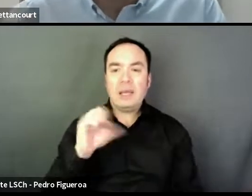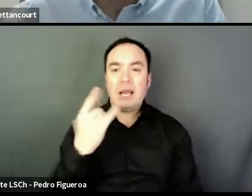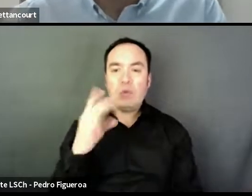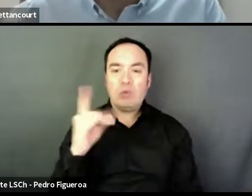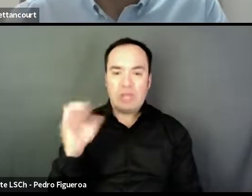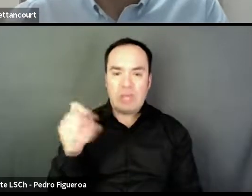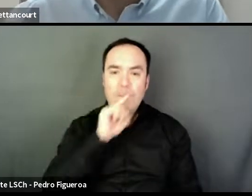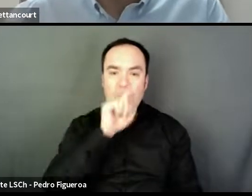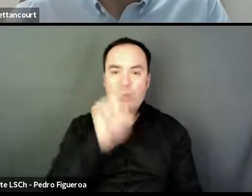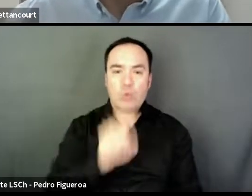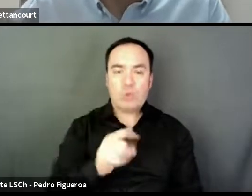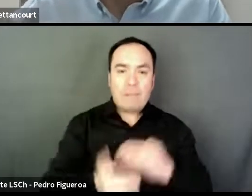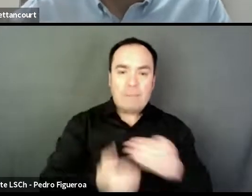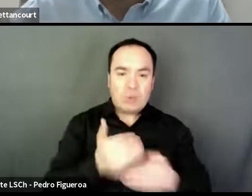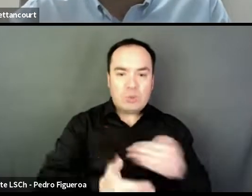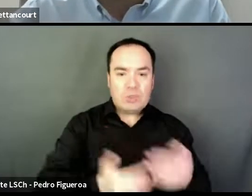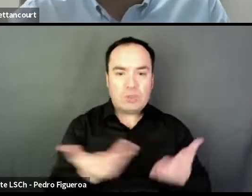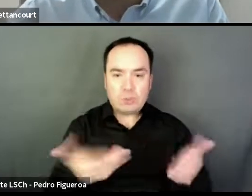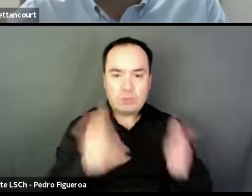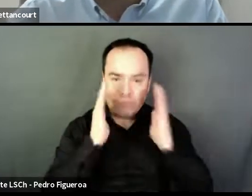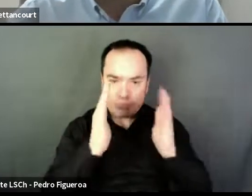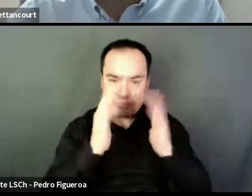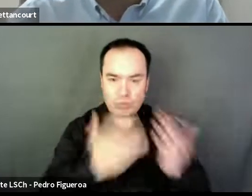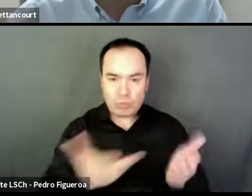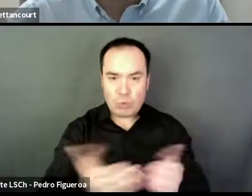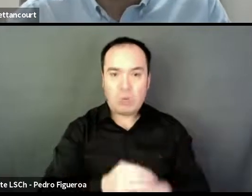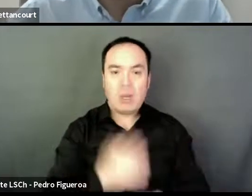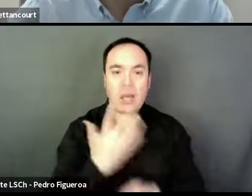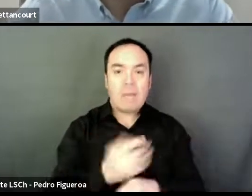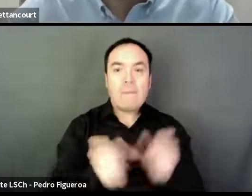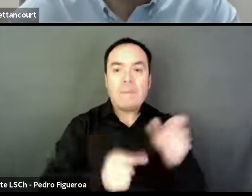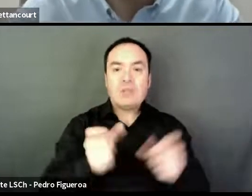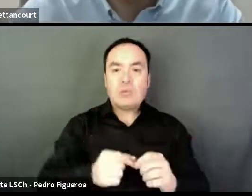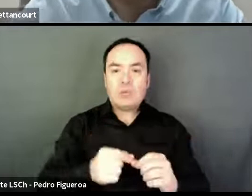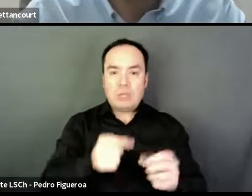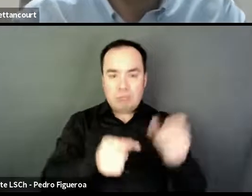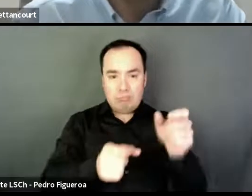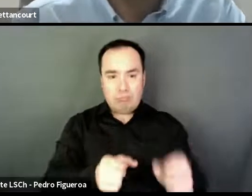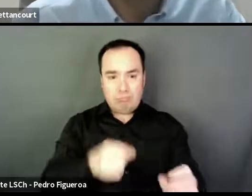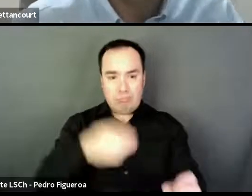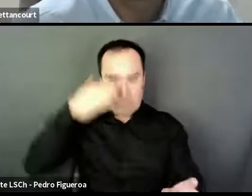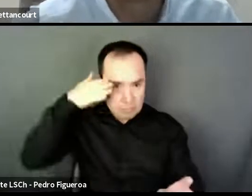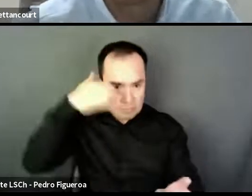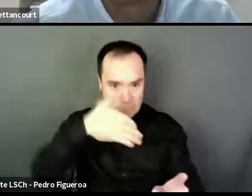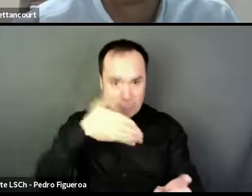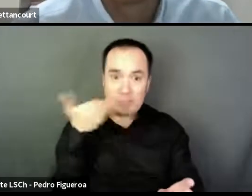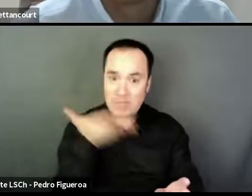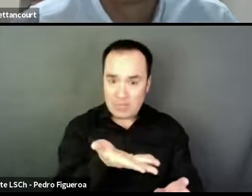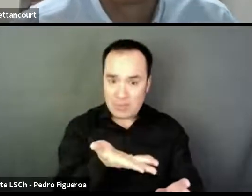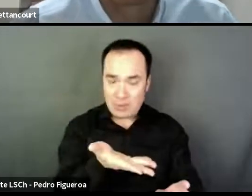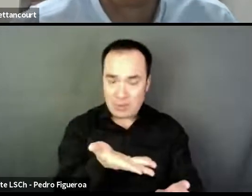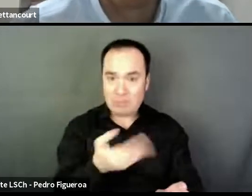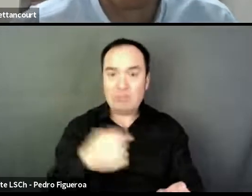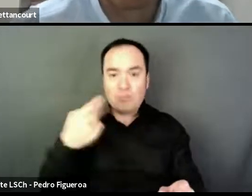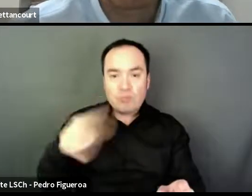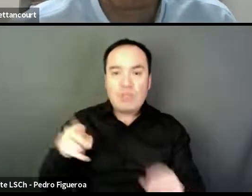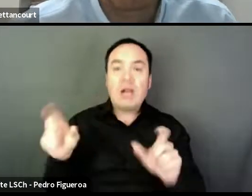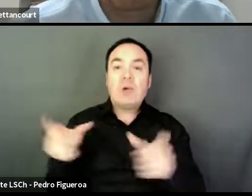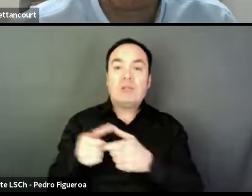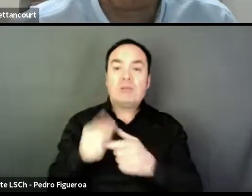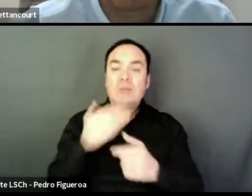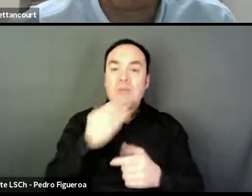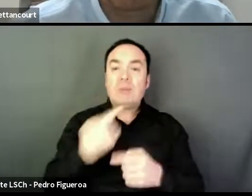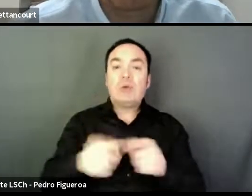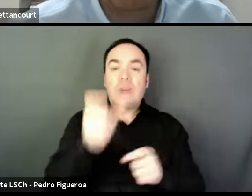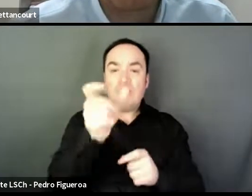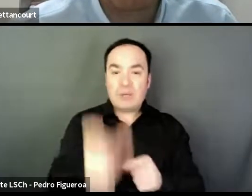escucha tenemos las personas al centro que son también las personas de la organización y están las personas al centro que son